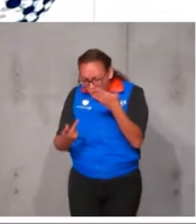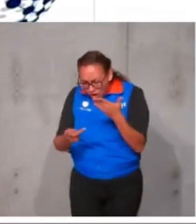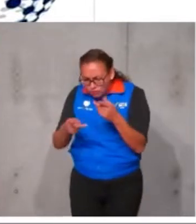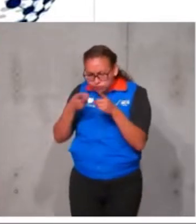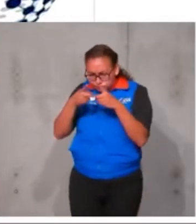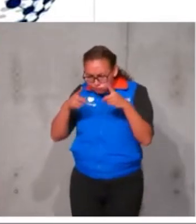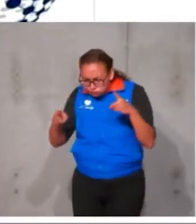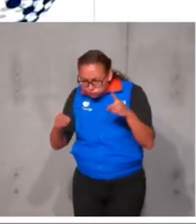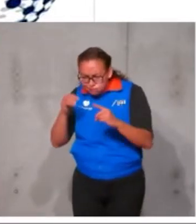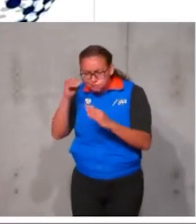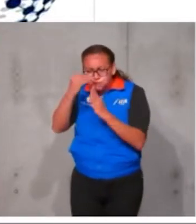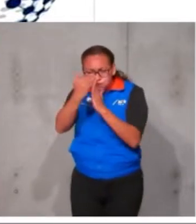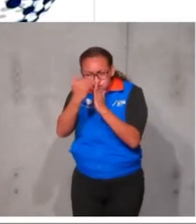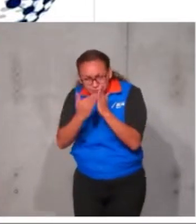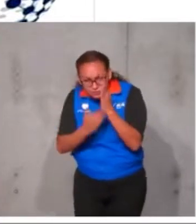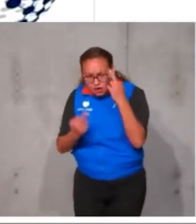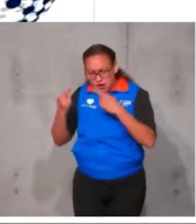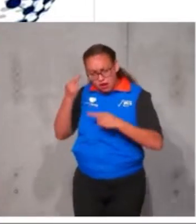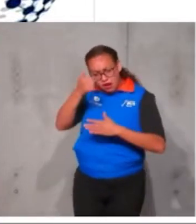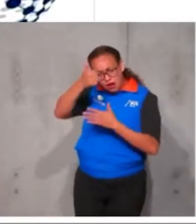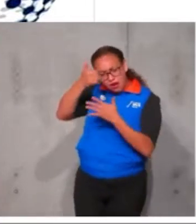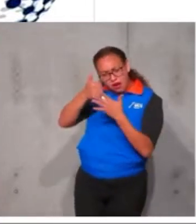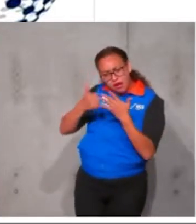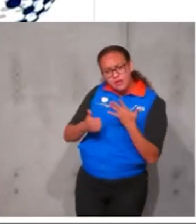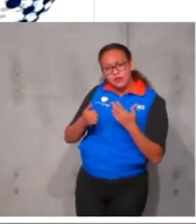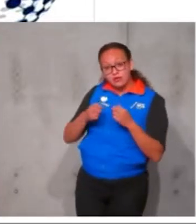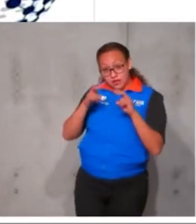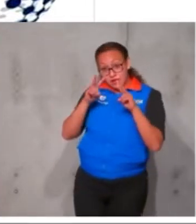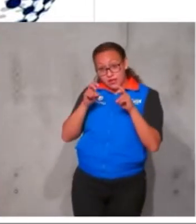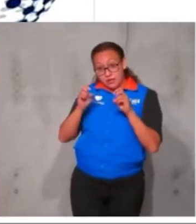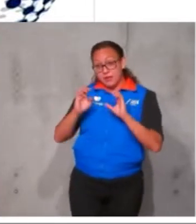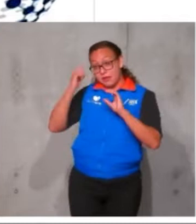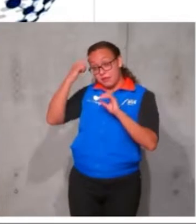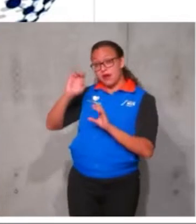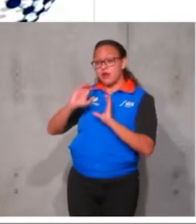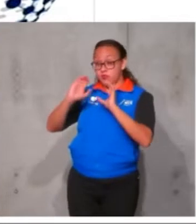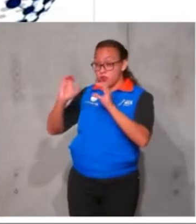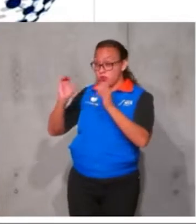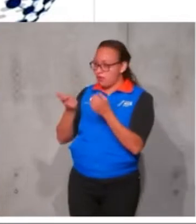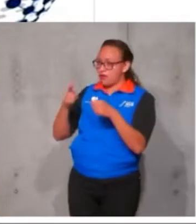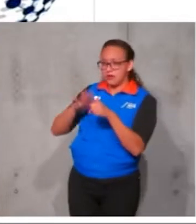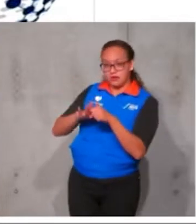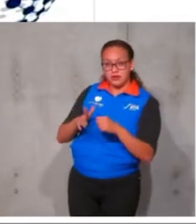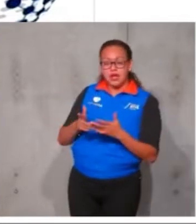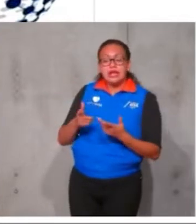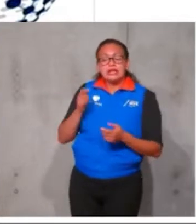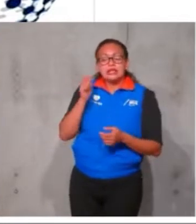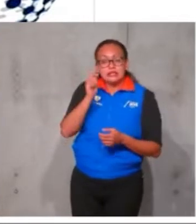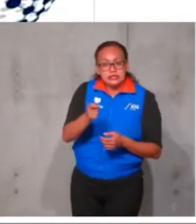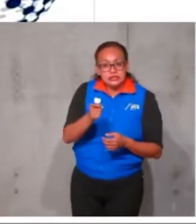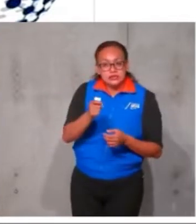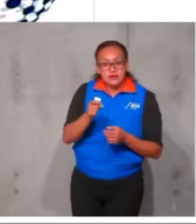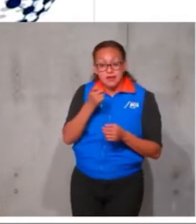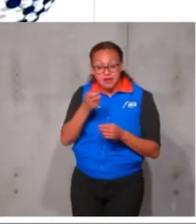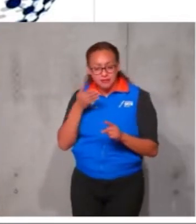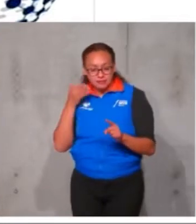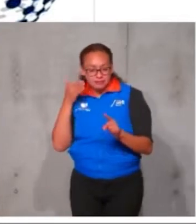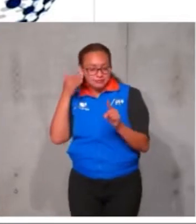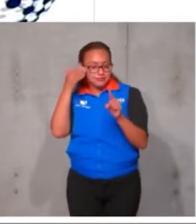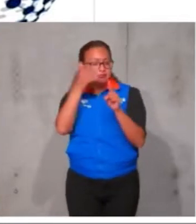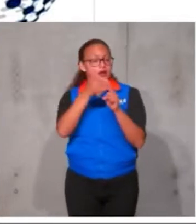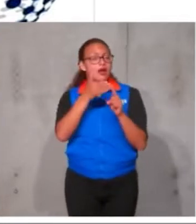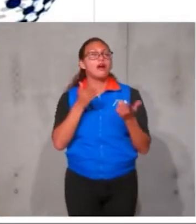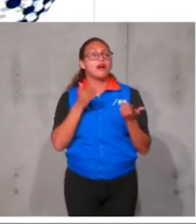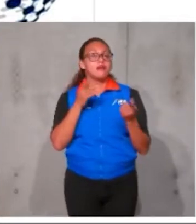la planeación estratégica de una organización, y sobre todo en este tema de sostenibilidad y responsabilidad social, va a ser